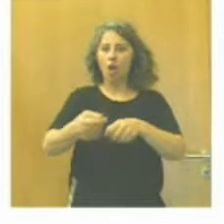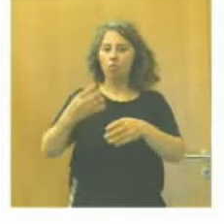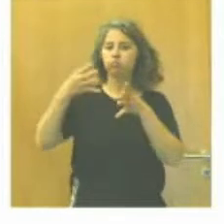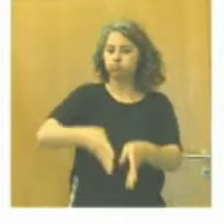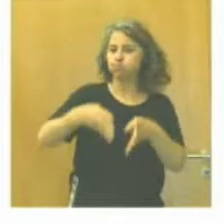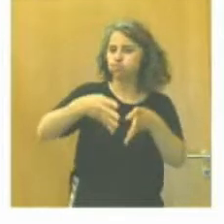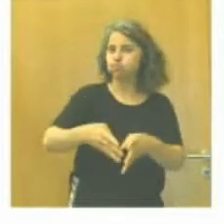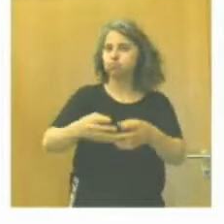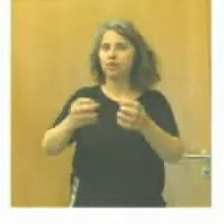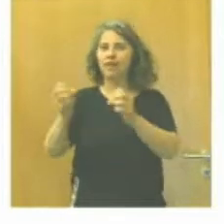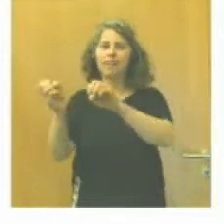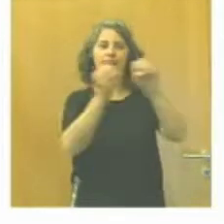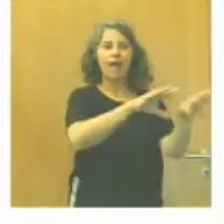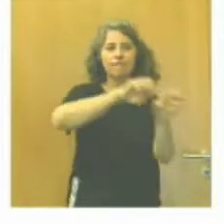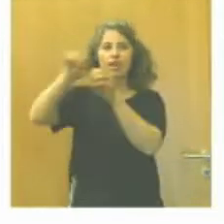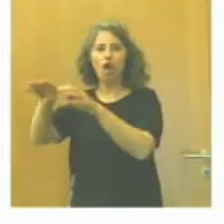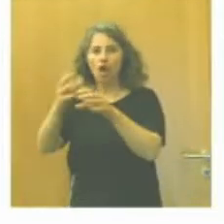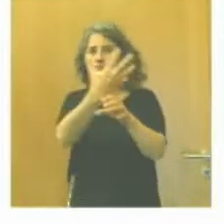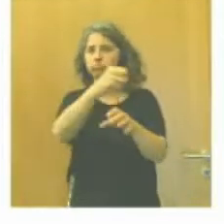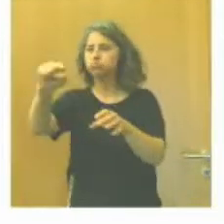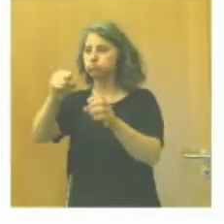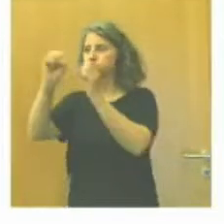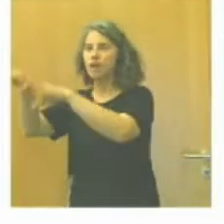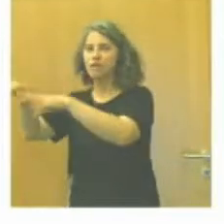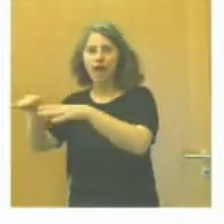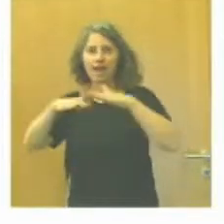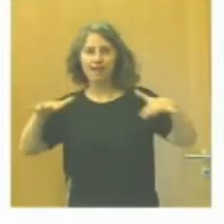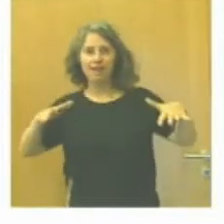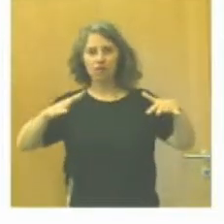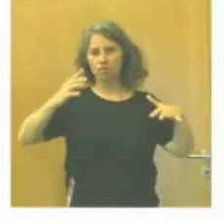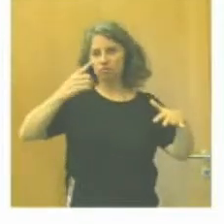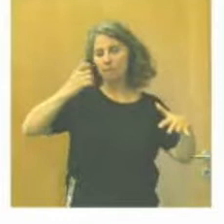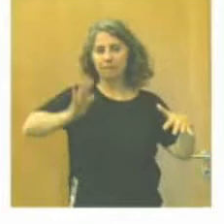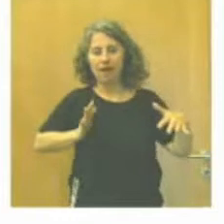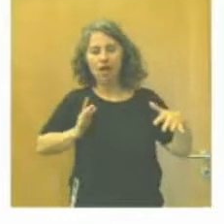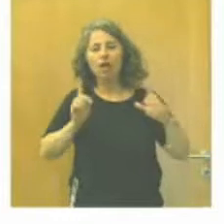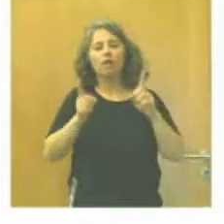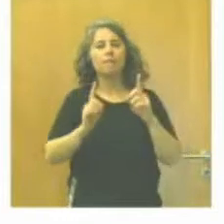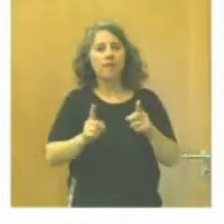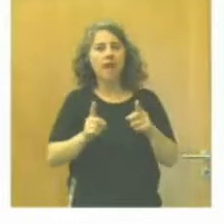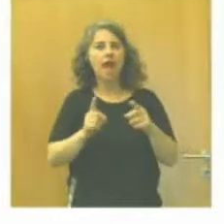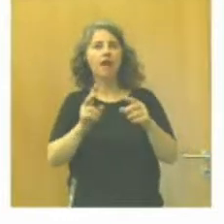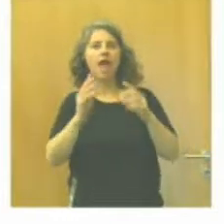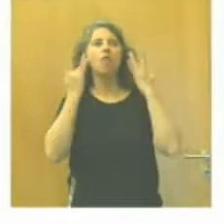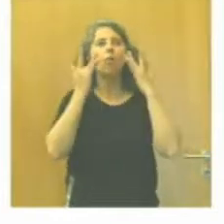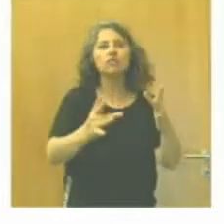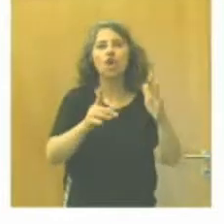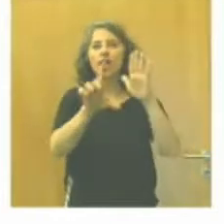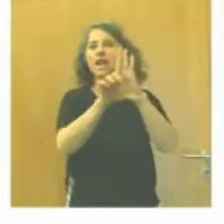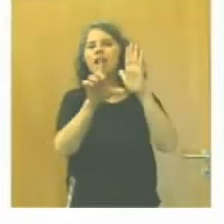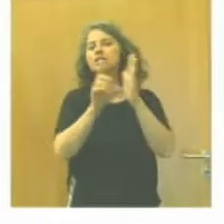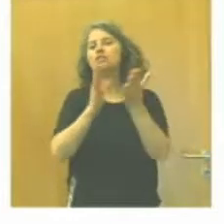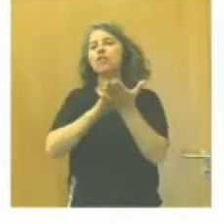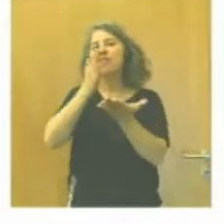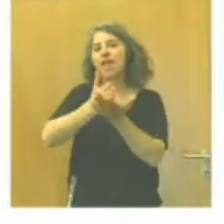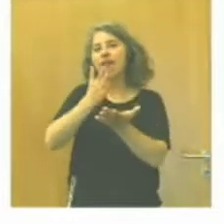de niños y niñas, temas de protección de menores, obviamente la educación y leyes sobre los derechos del niño,